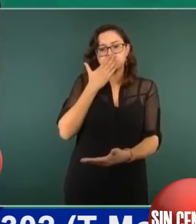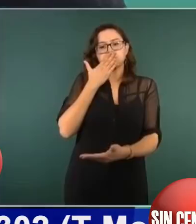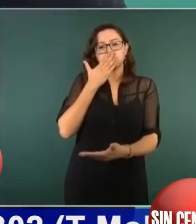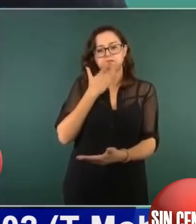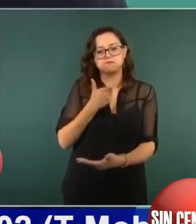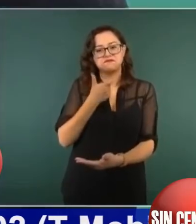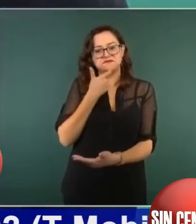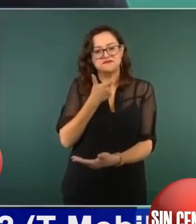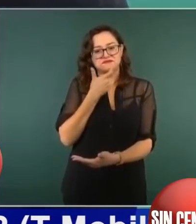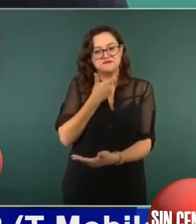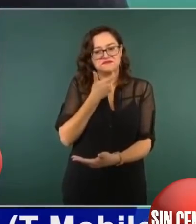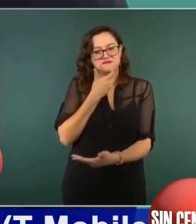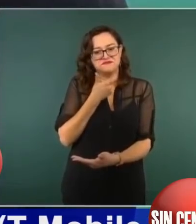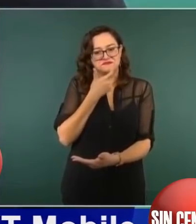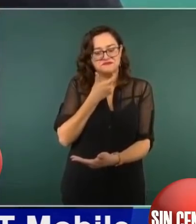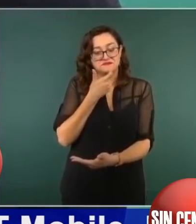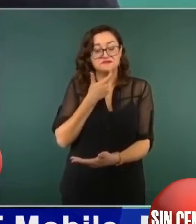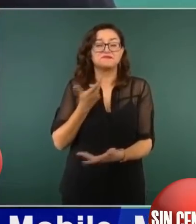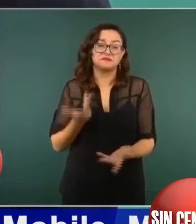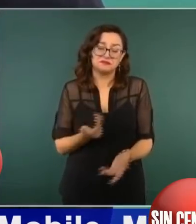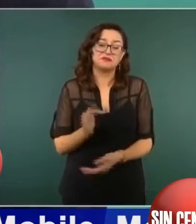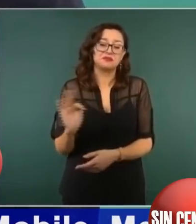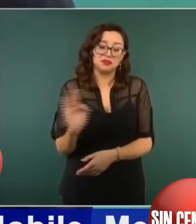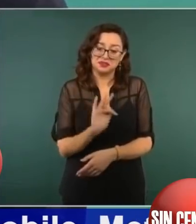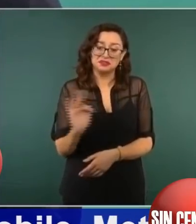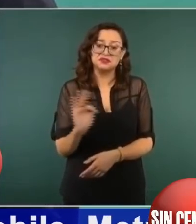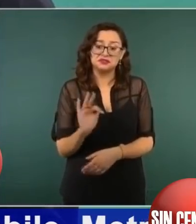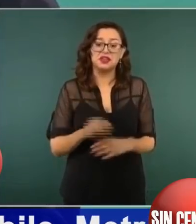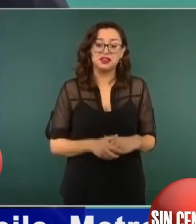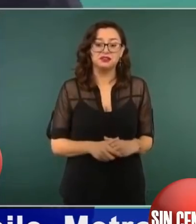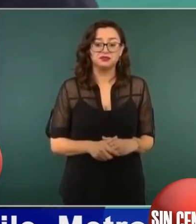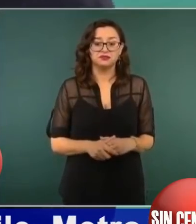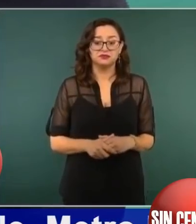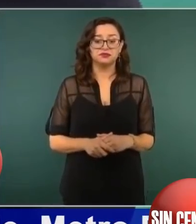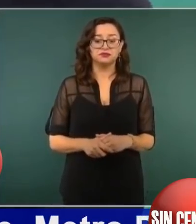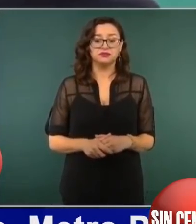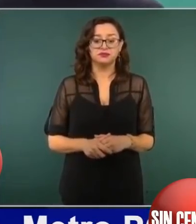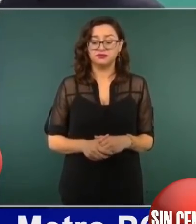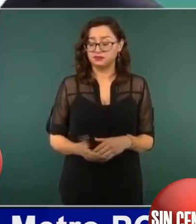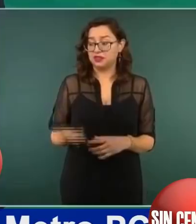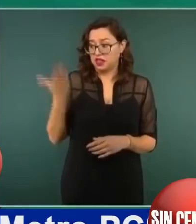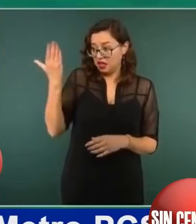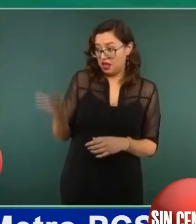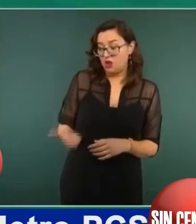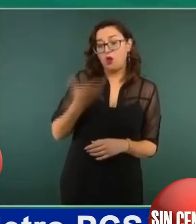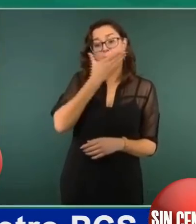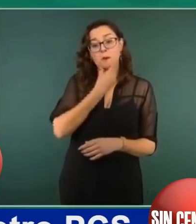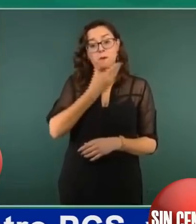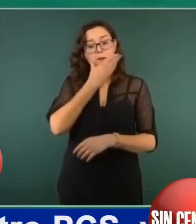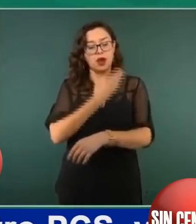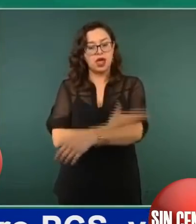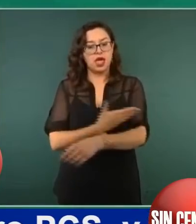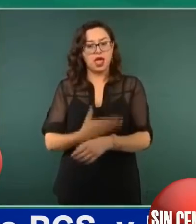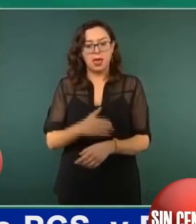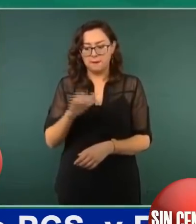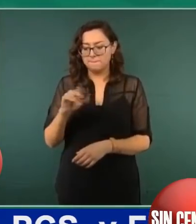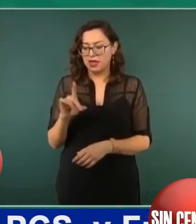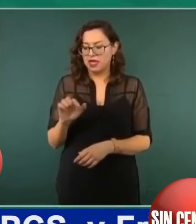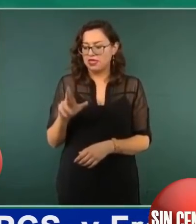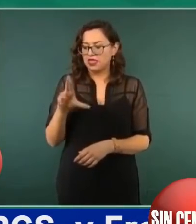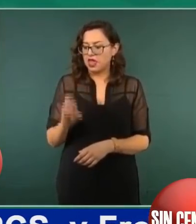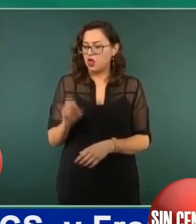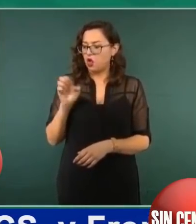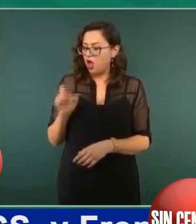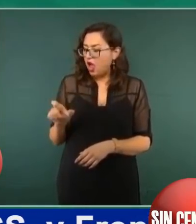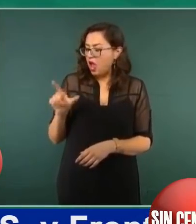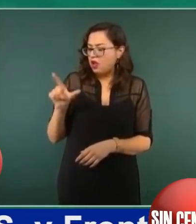presidente. Pues ese hombre es el presidente con más